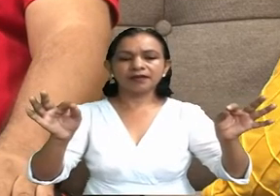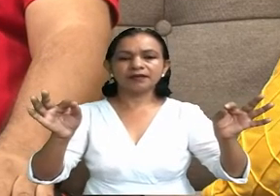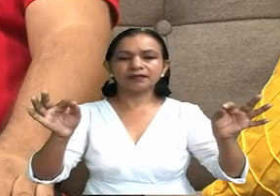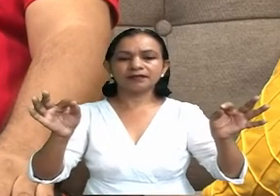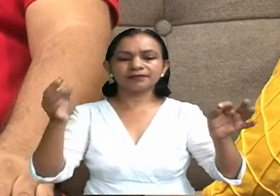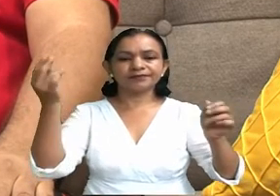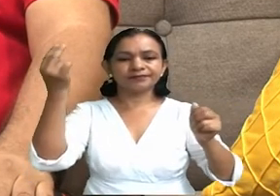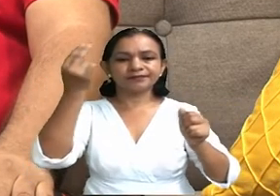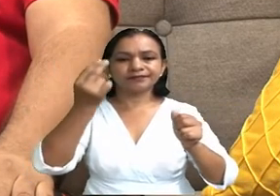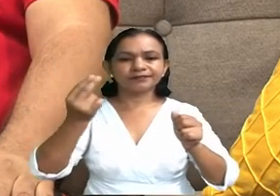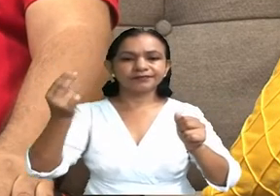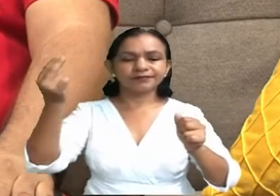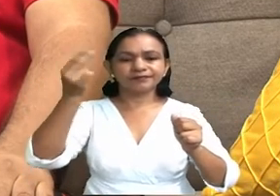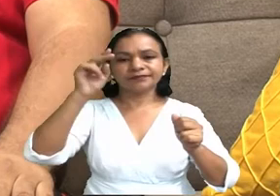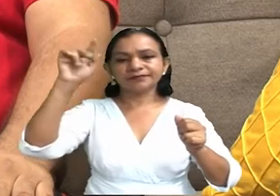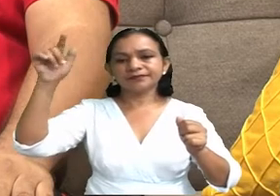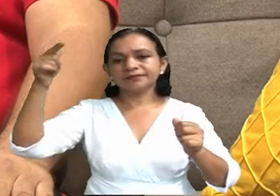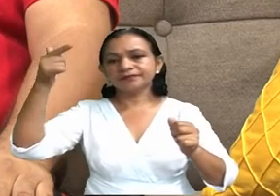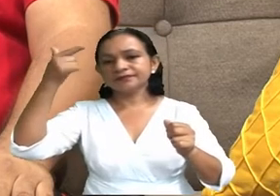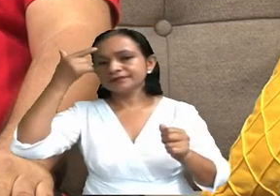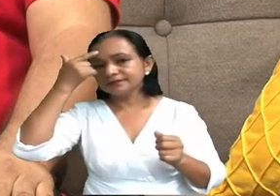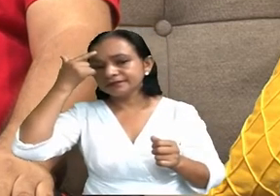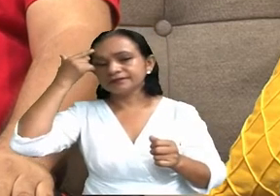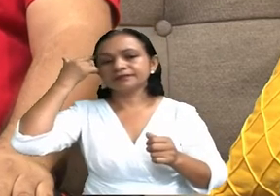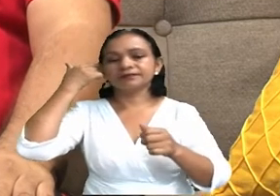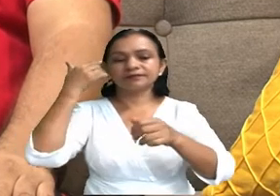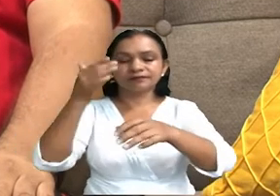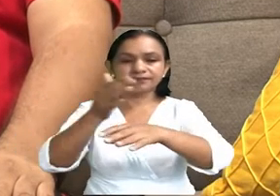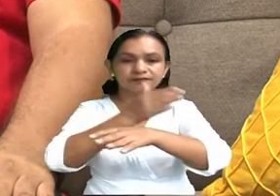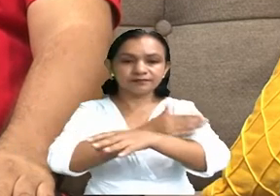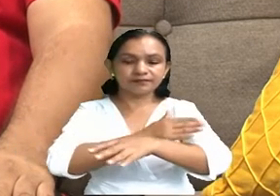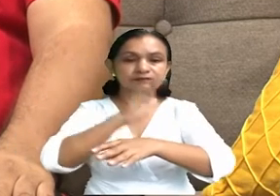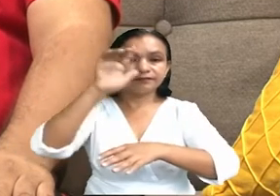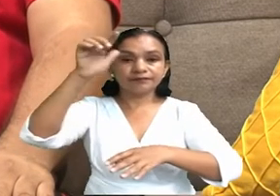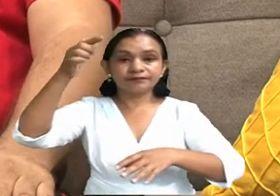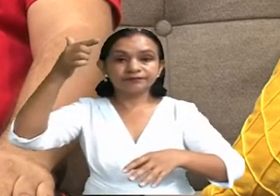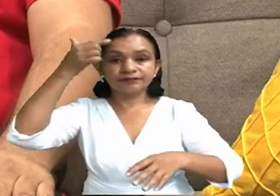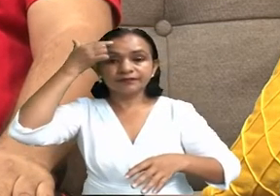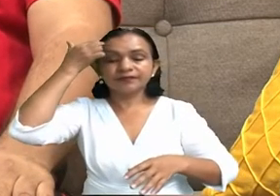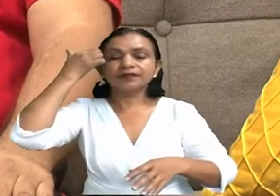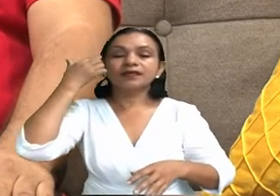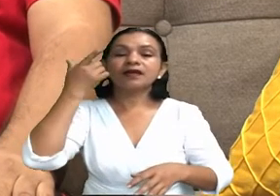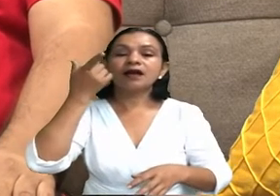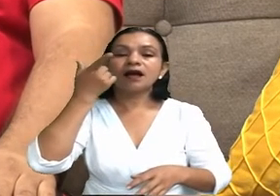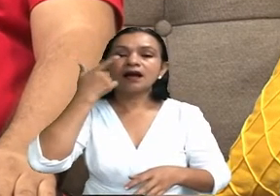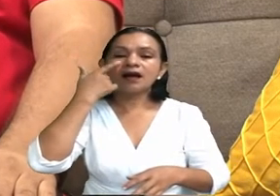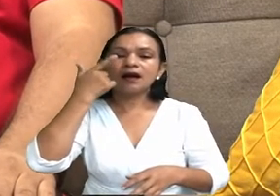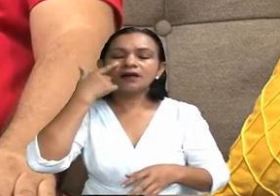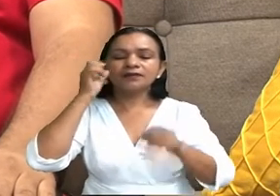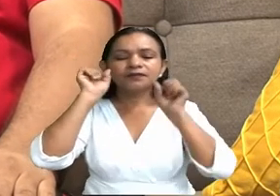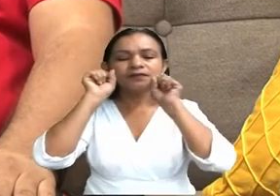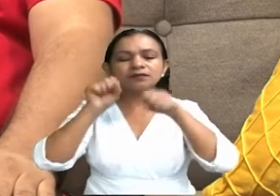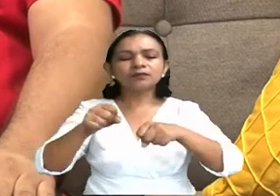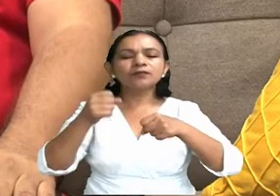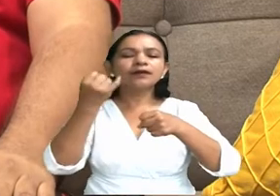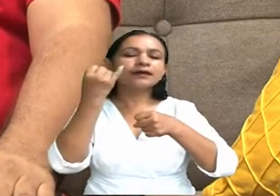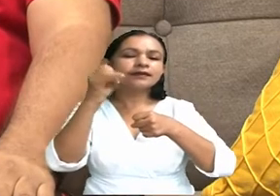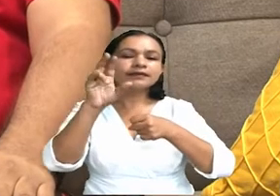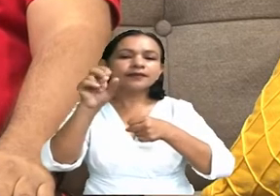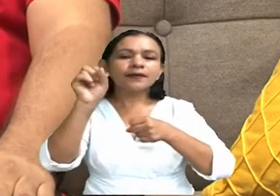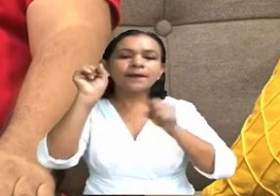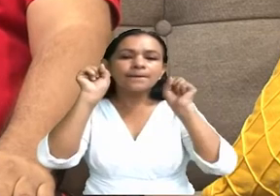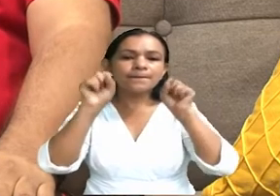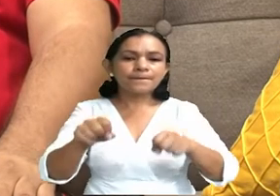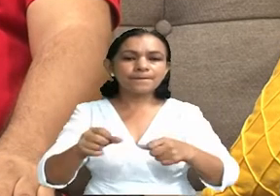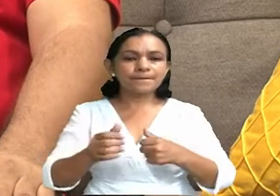muy utilizada por los gobiernos neoliberales es: el Estado procurará en la medida de sus posibilidades. Cuando a